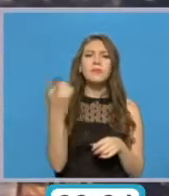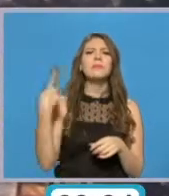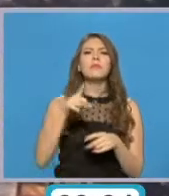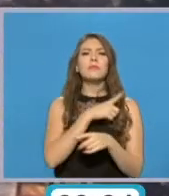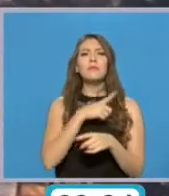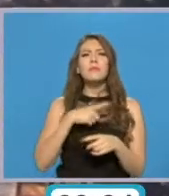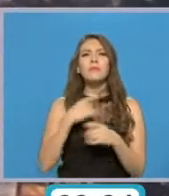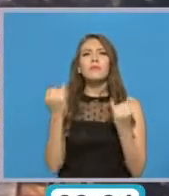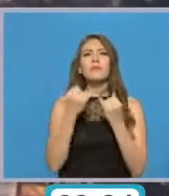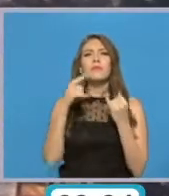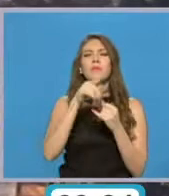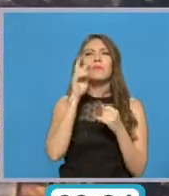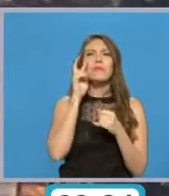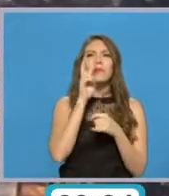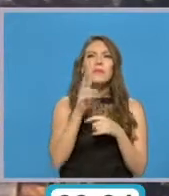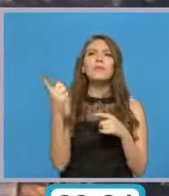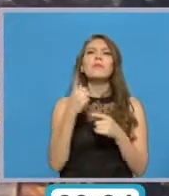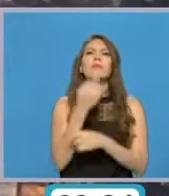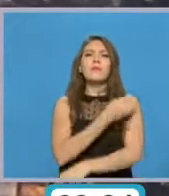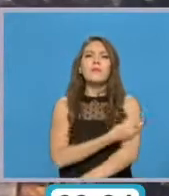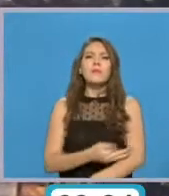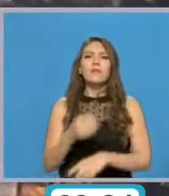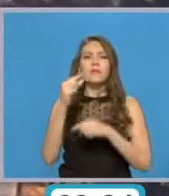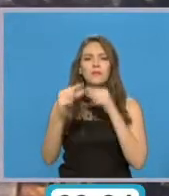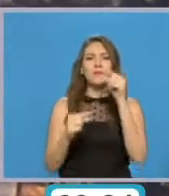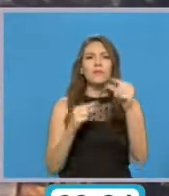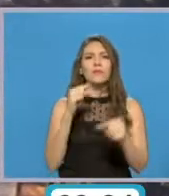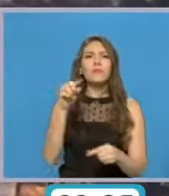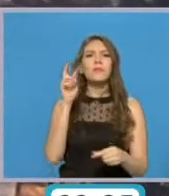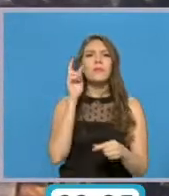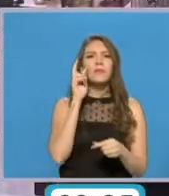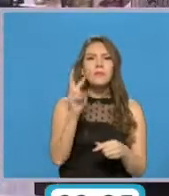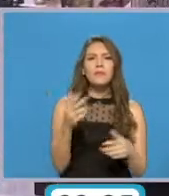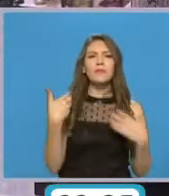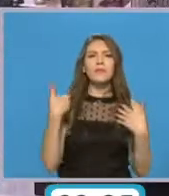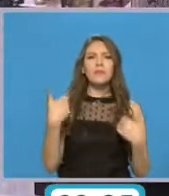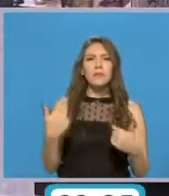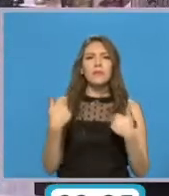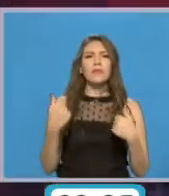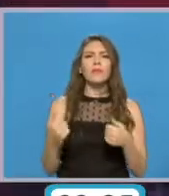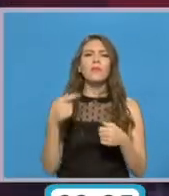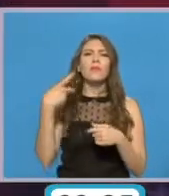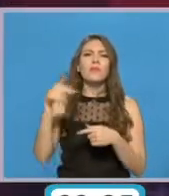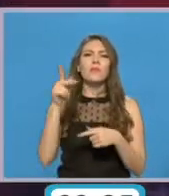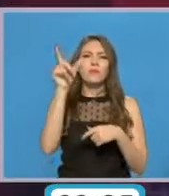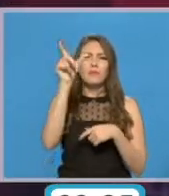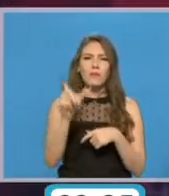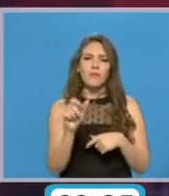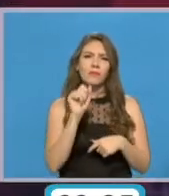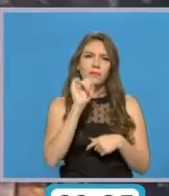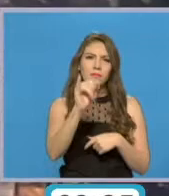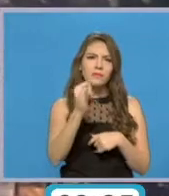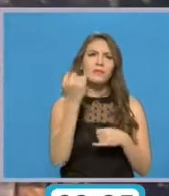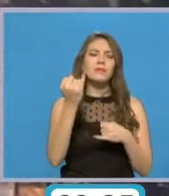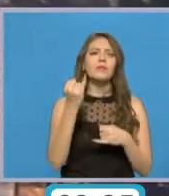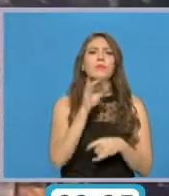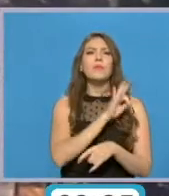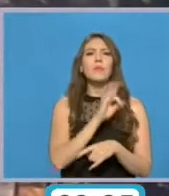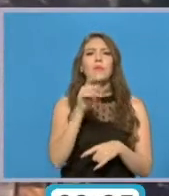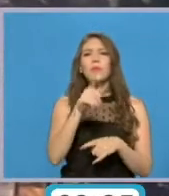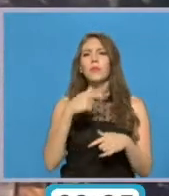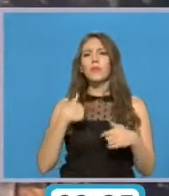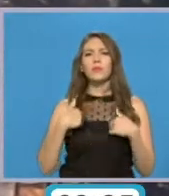bueno, vayas haciendo que la familia poco a poco vaya entendiendo estas situaciones y que finalmente tú puedas ser